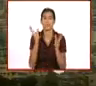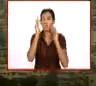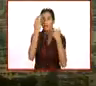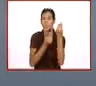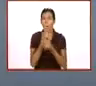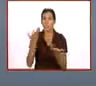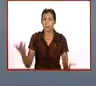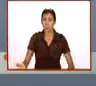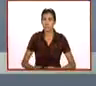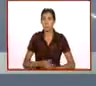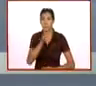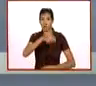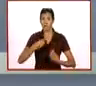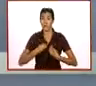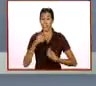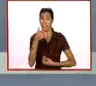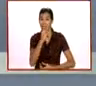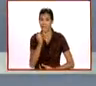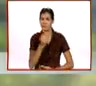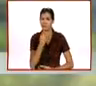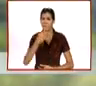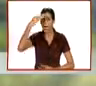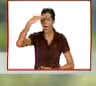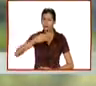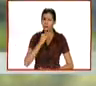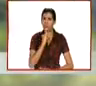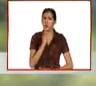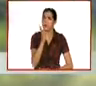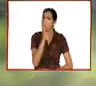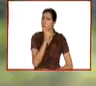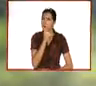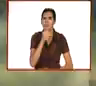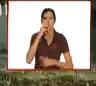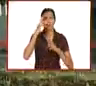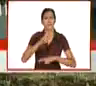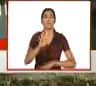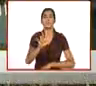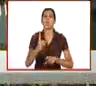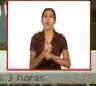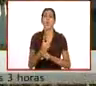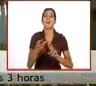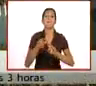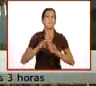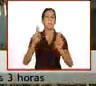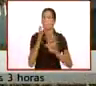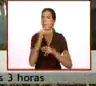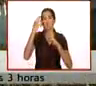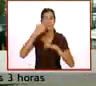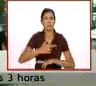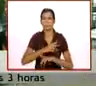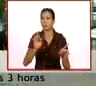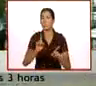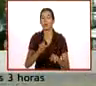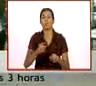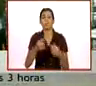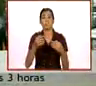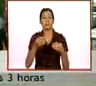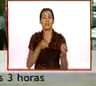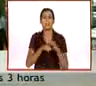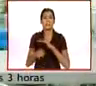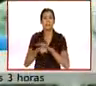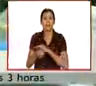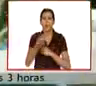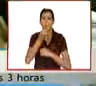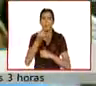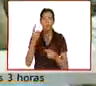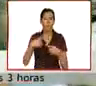residentes de Gaza denunciaron que el ejército israelí no respetó las 3 horas de tregua y el tiempo pautado para el ingreso de insumos